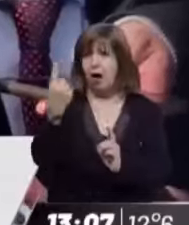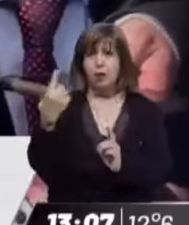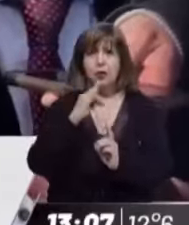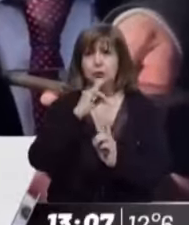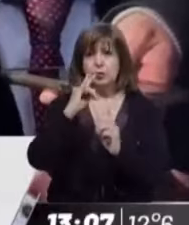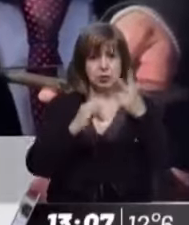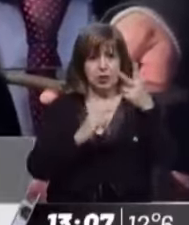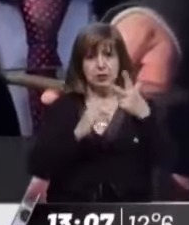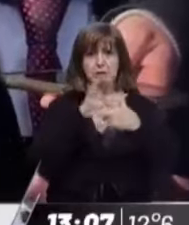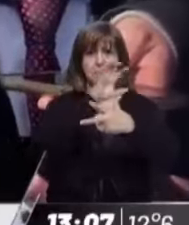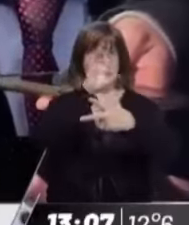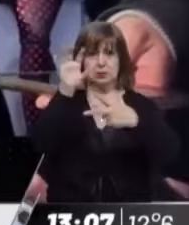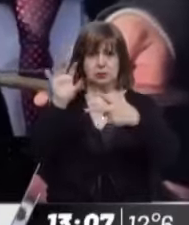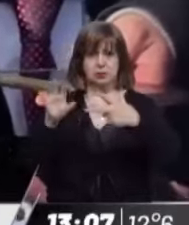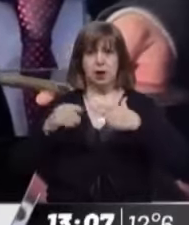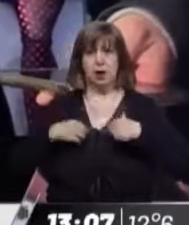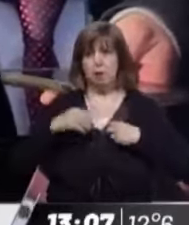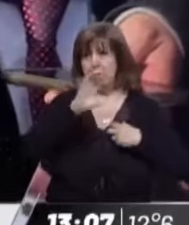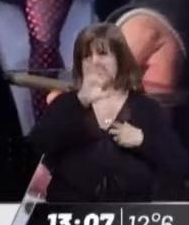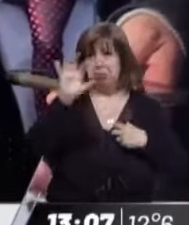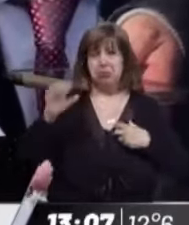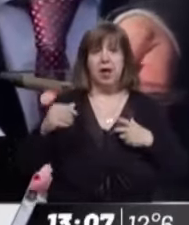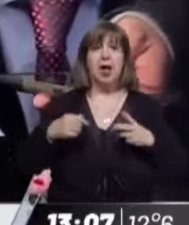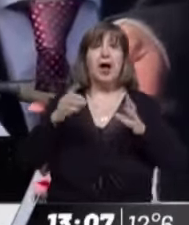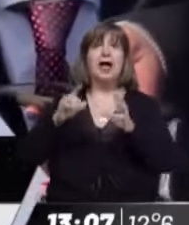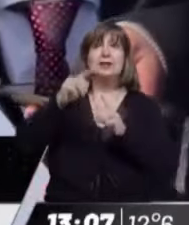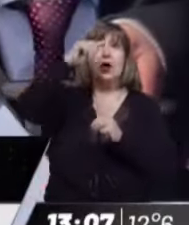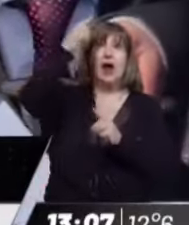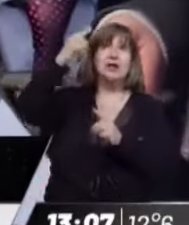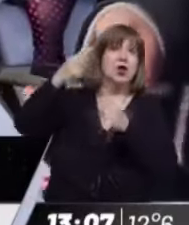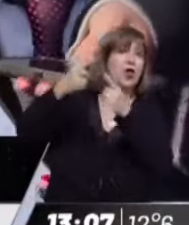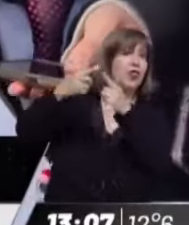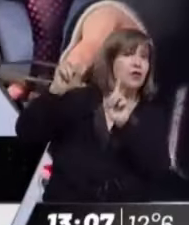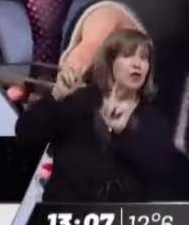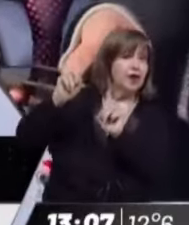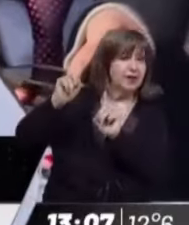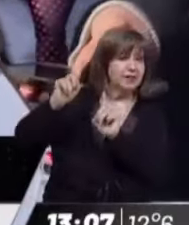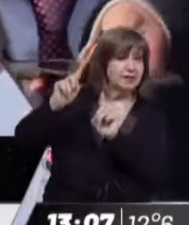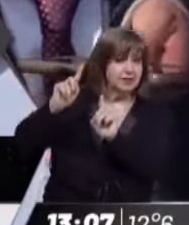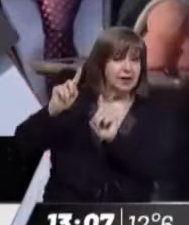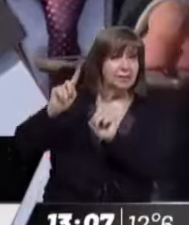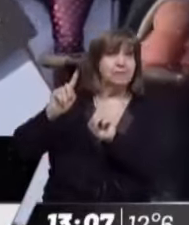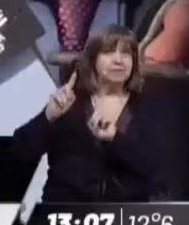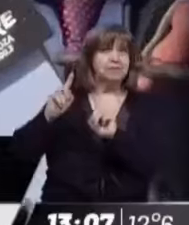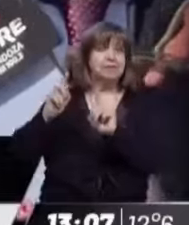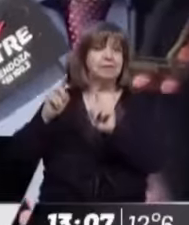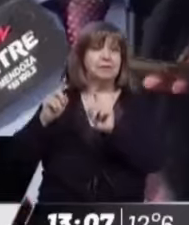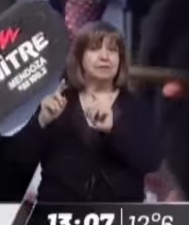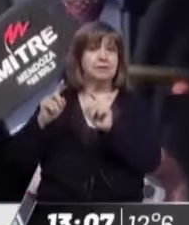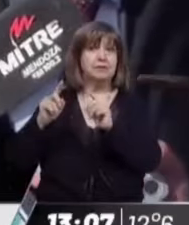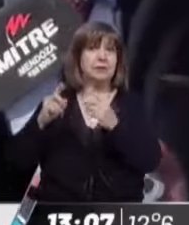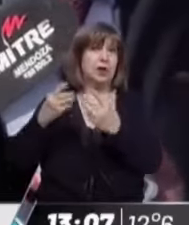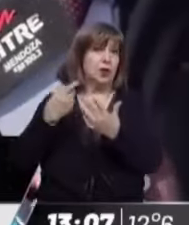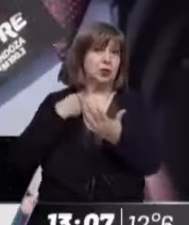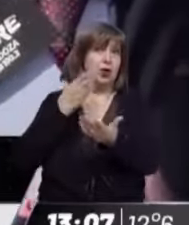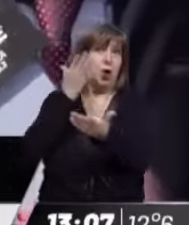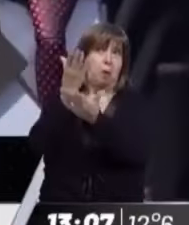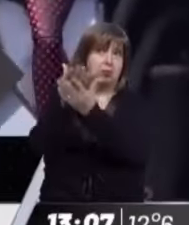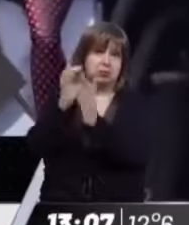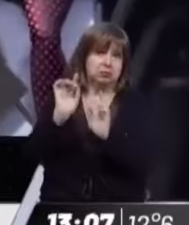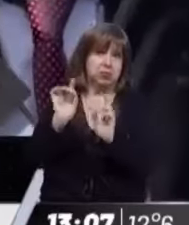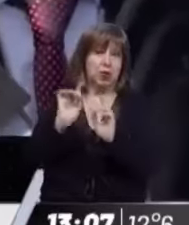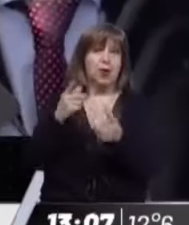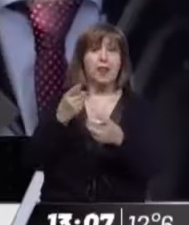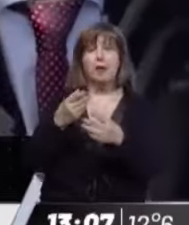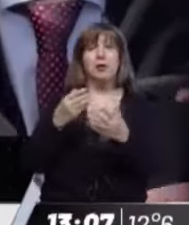nos preocupan y nos ocupamos. Las cosas que son de competencia nacional, si bien no tenemos instrumentos, también